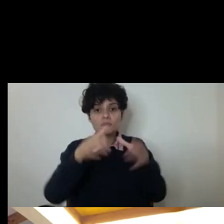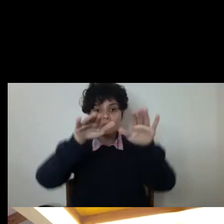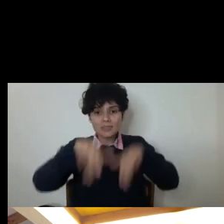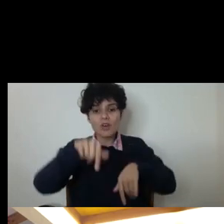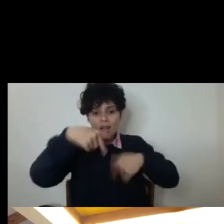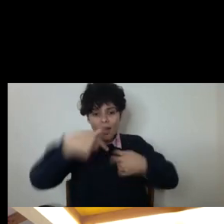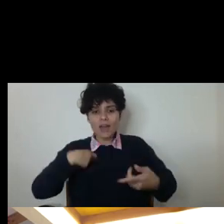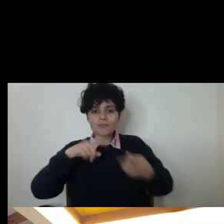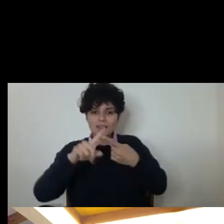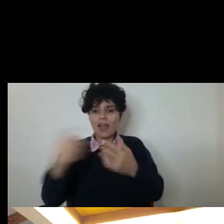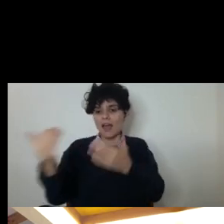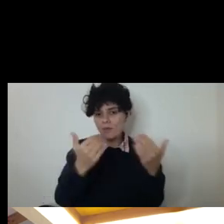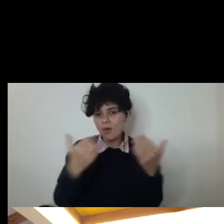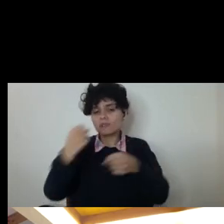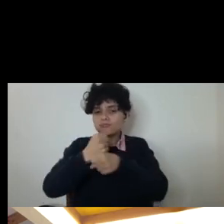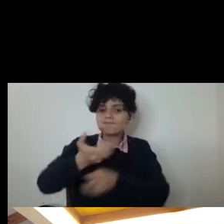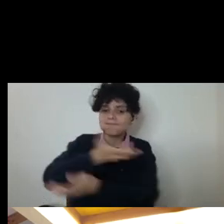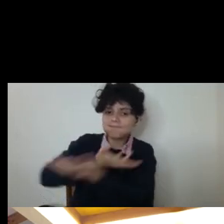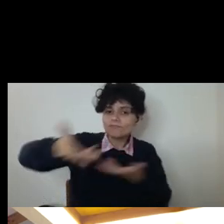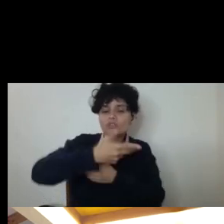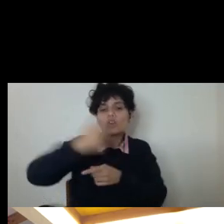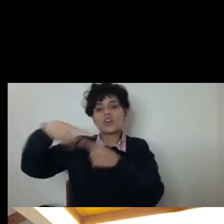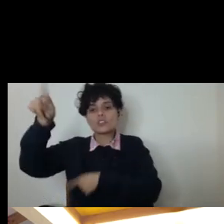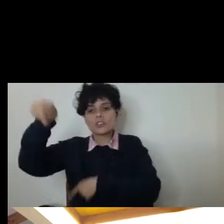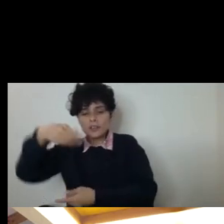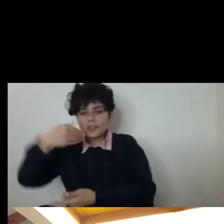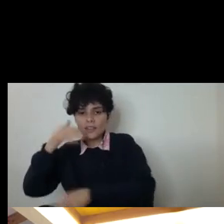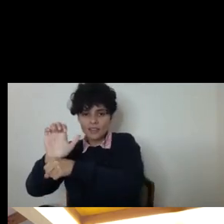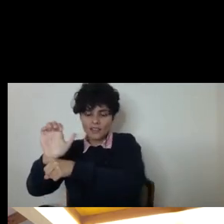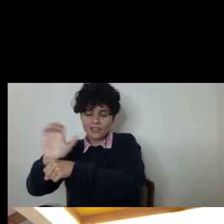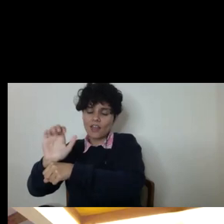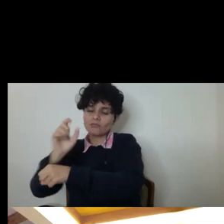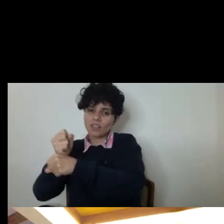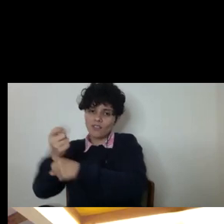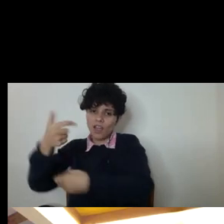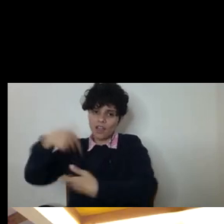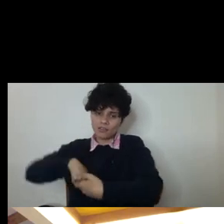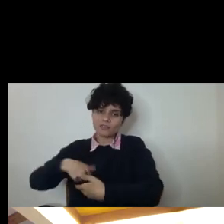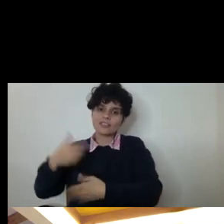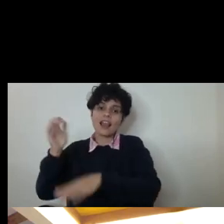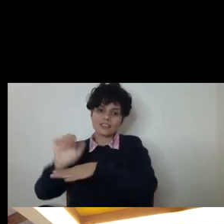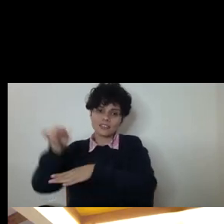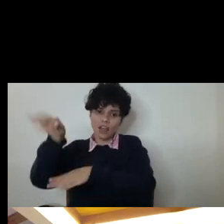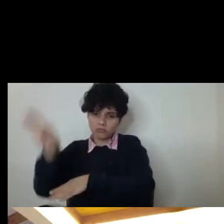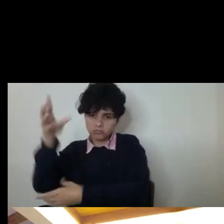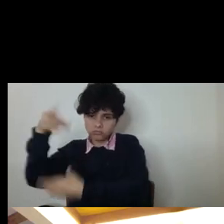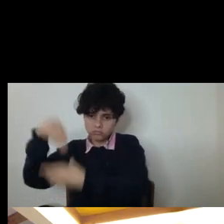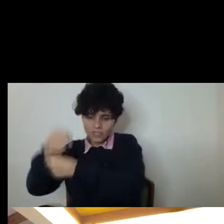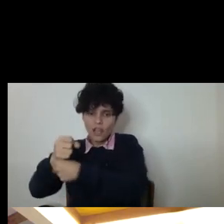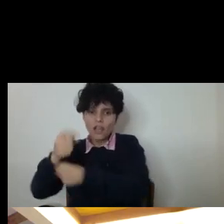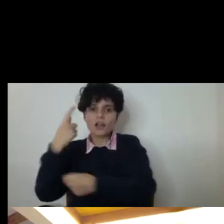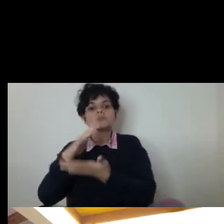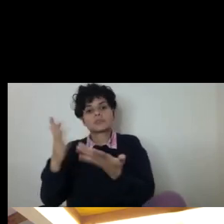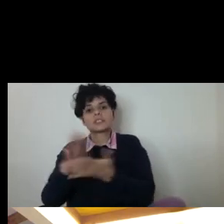muchos estudiantes de doctorado y ayuda técnica de Luis Montesino, José Luis Galás y Nicole Enrique. Y tenemos colaboraciones, o